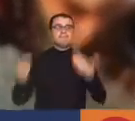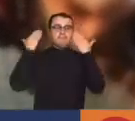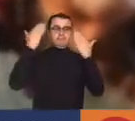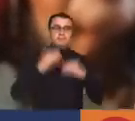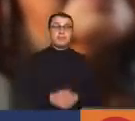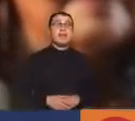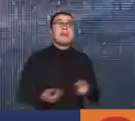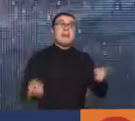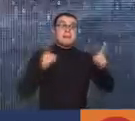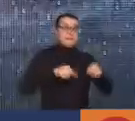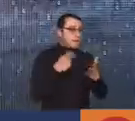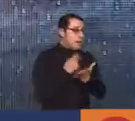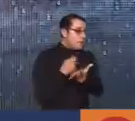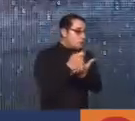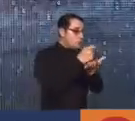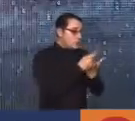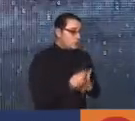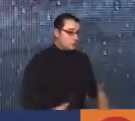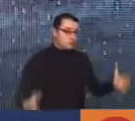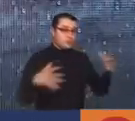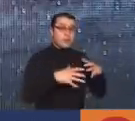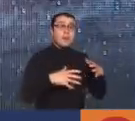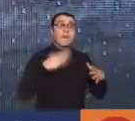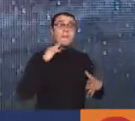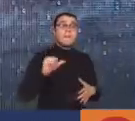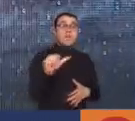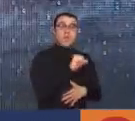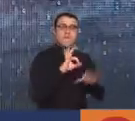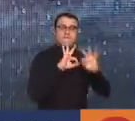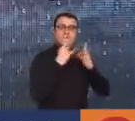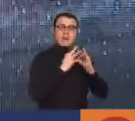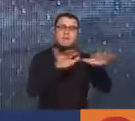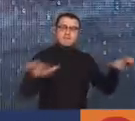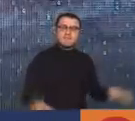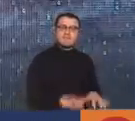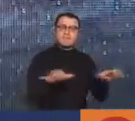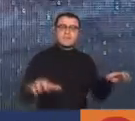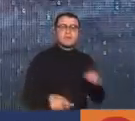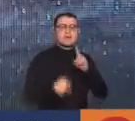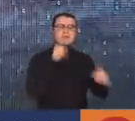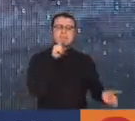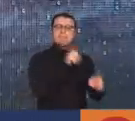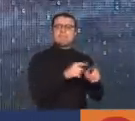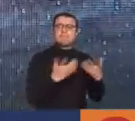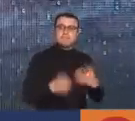asociaciones de familias, de madres, familias en acción para emprender